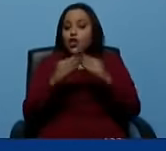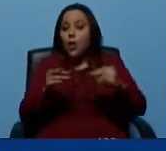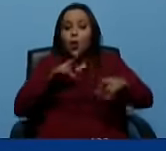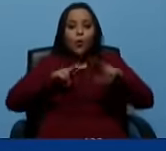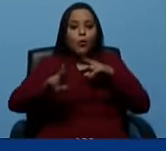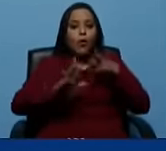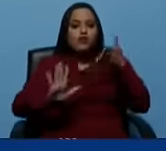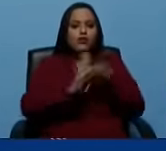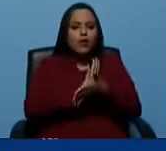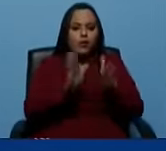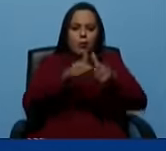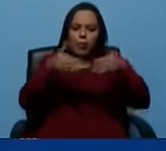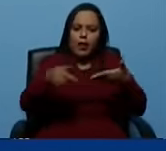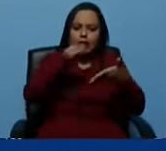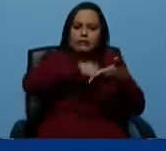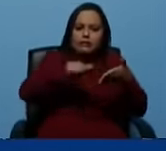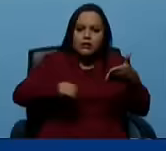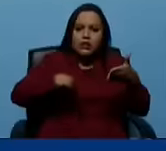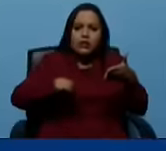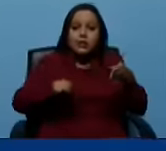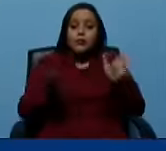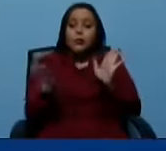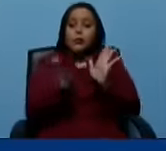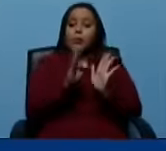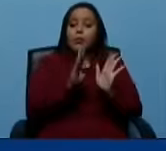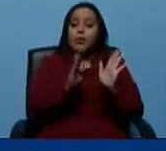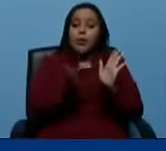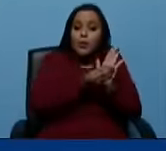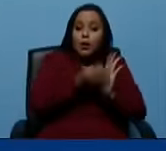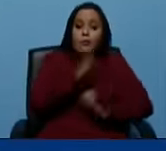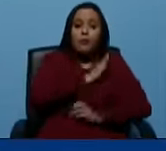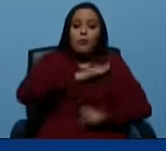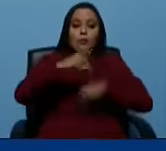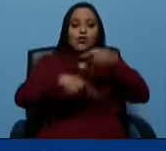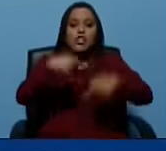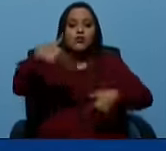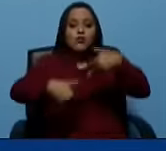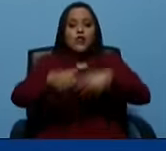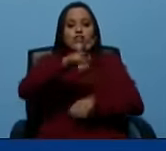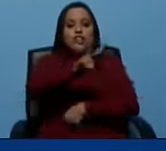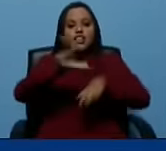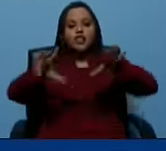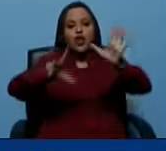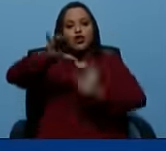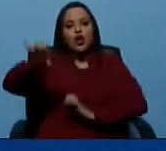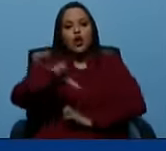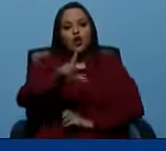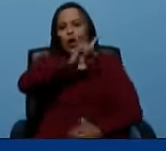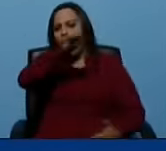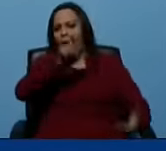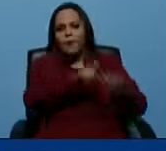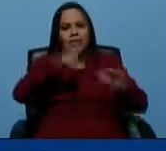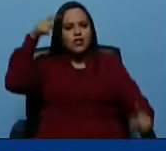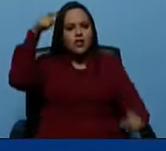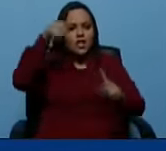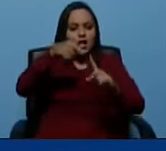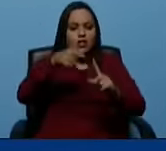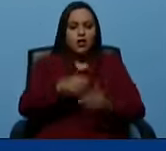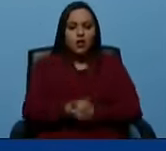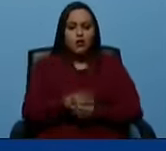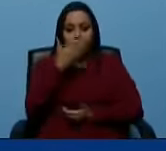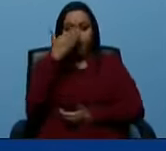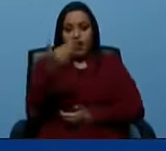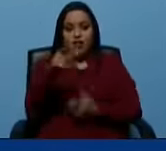concerniente al proceso electoral del 28 de julio de manera completa y directa ante la